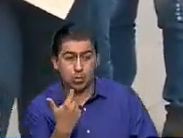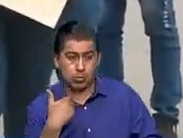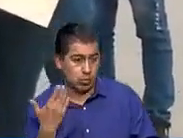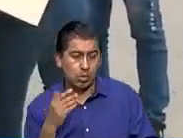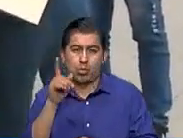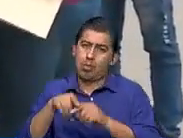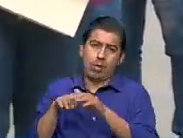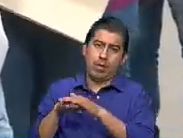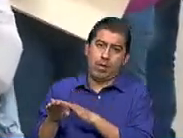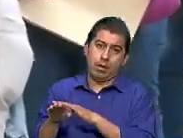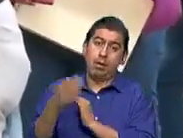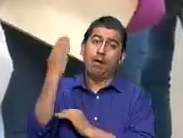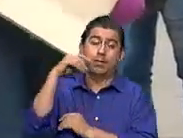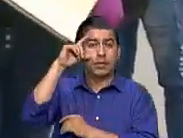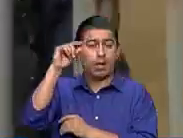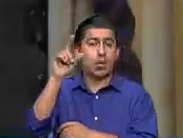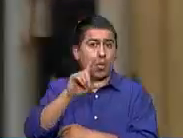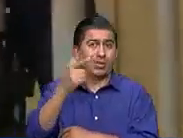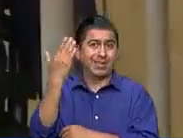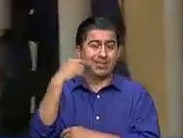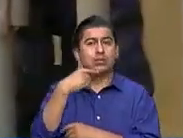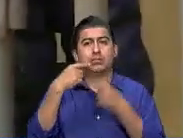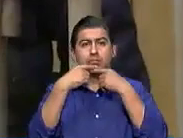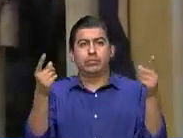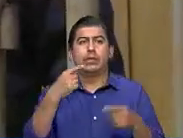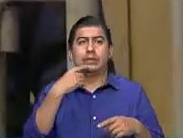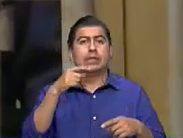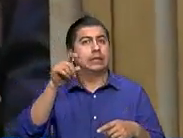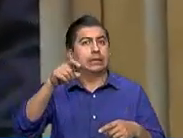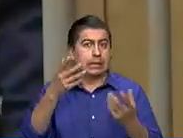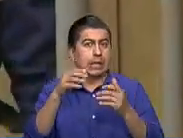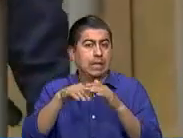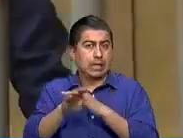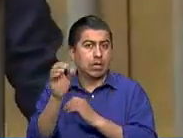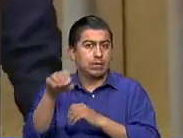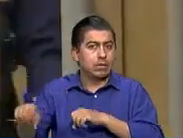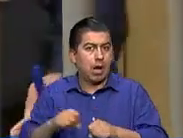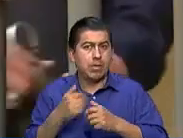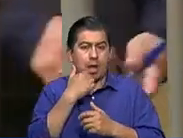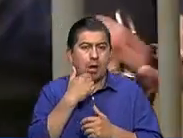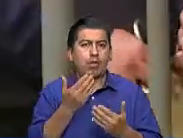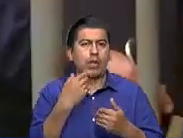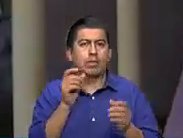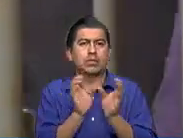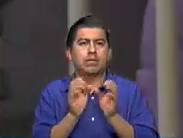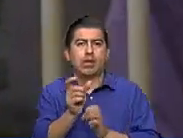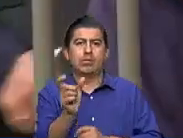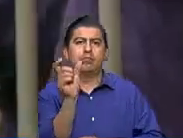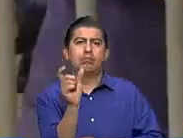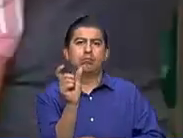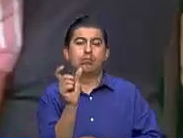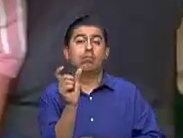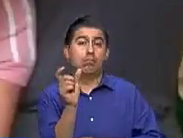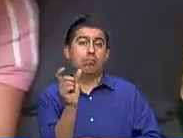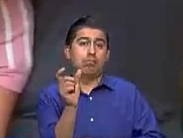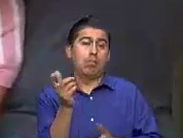Guillermo Lasso, el lunes pasado, como parte de las medidas sanitarias adoptadas tras la detección en la región de los primeros casos de la variante Omicron del